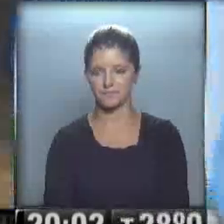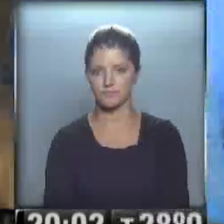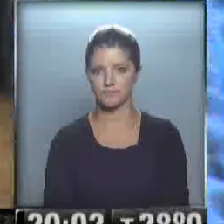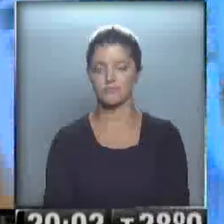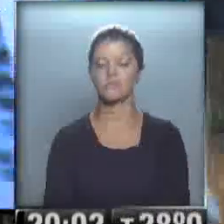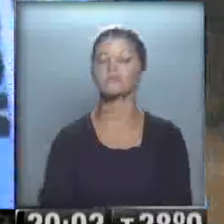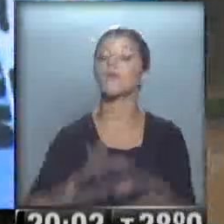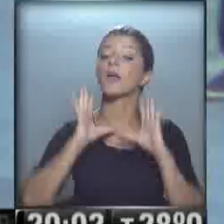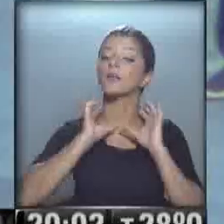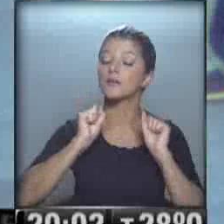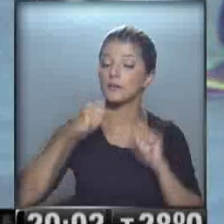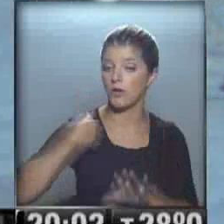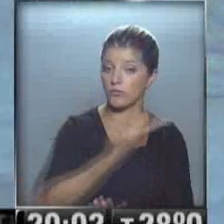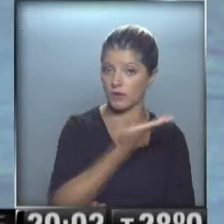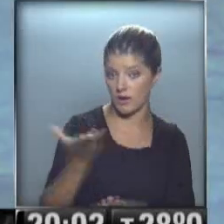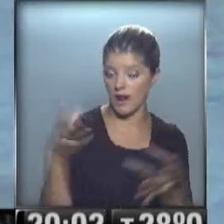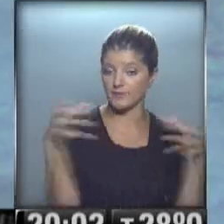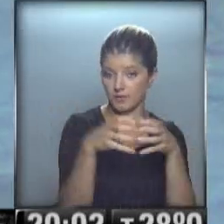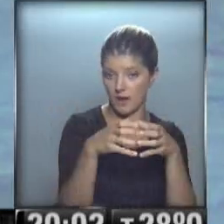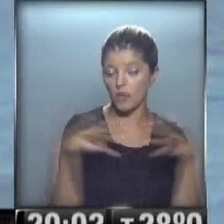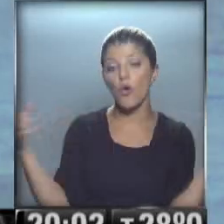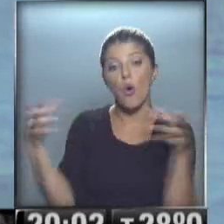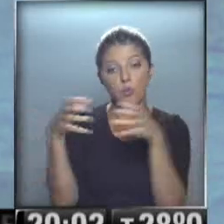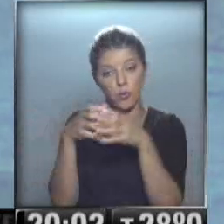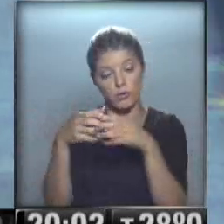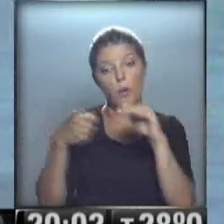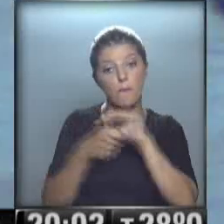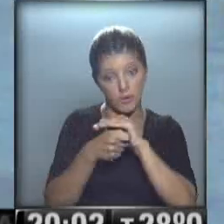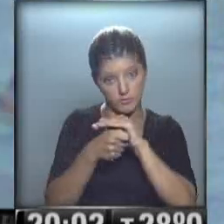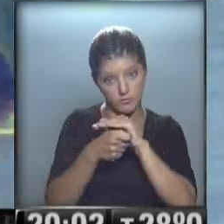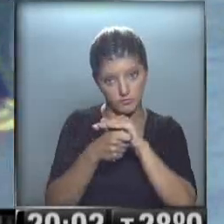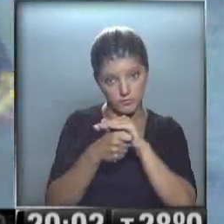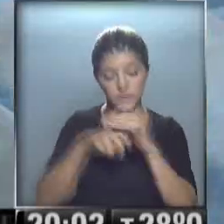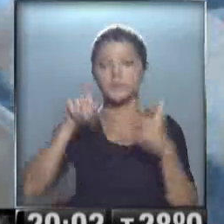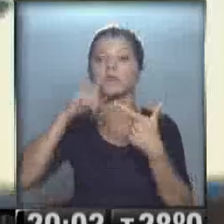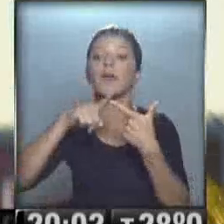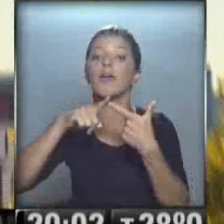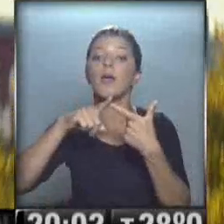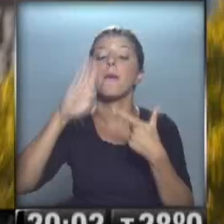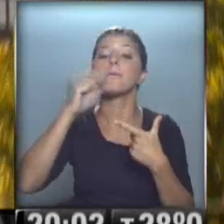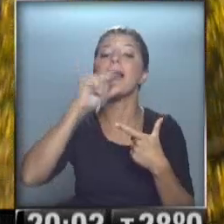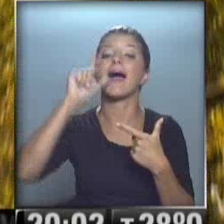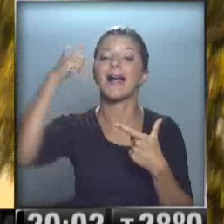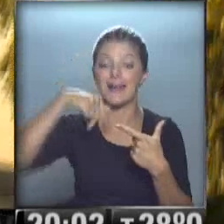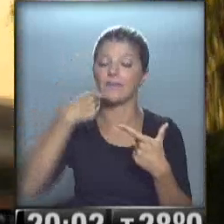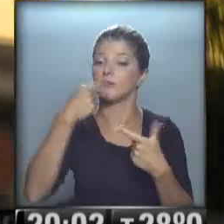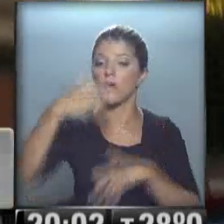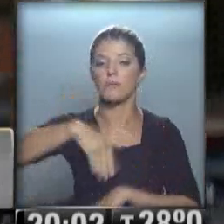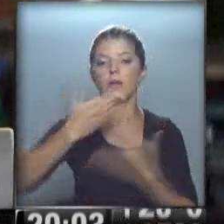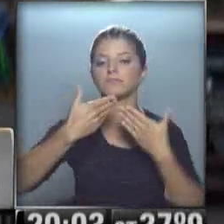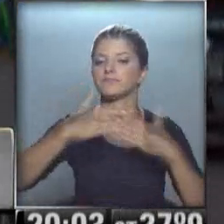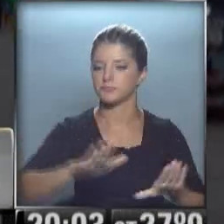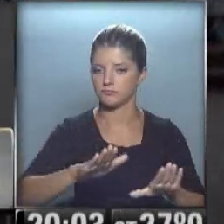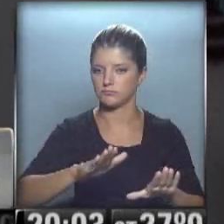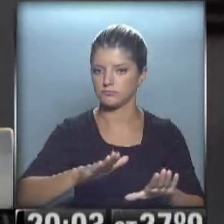El secretario general del Sindicato Unidos Portuarios, SUPA, el moyanista Juan Corbalán, anunció que renunciará